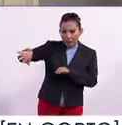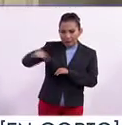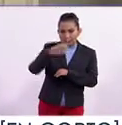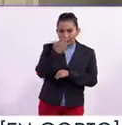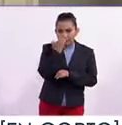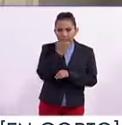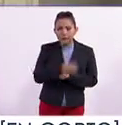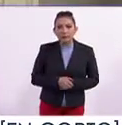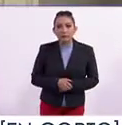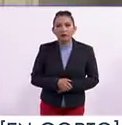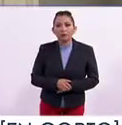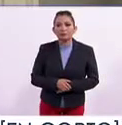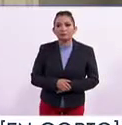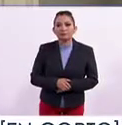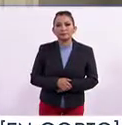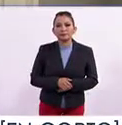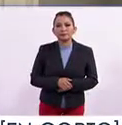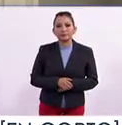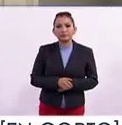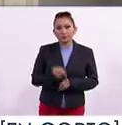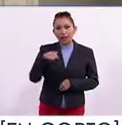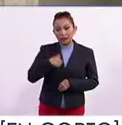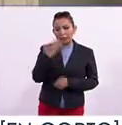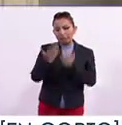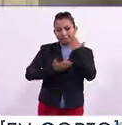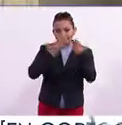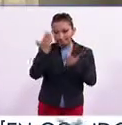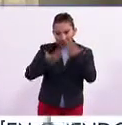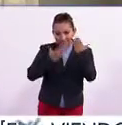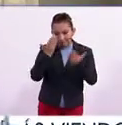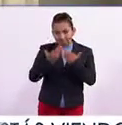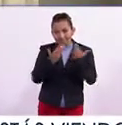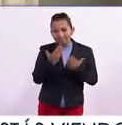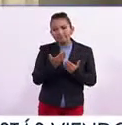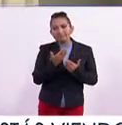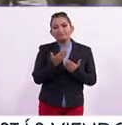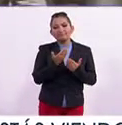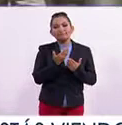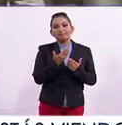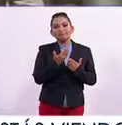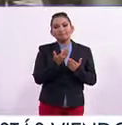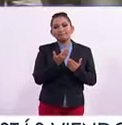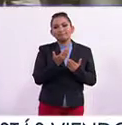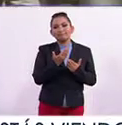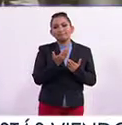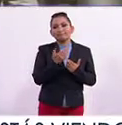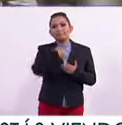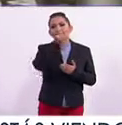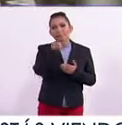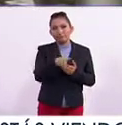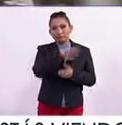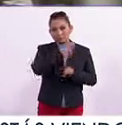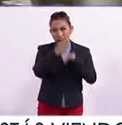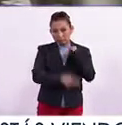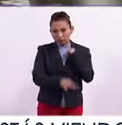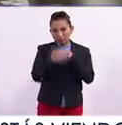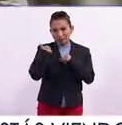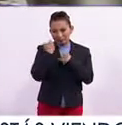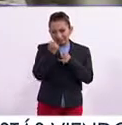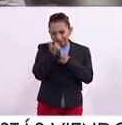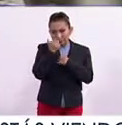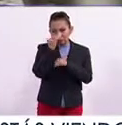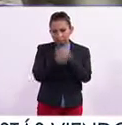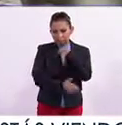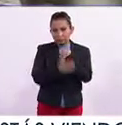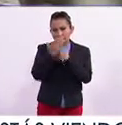y aquí hice la carrera. Y después, ya al final de la carrera, me interesó